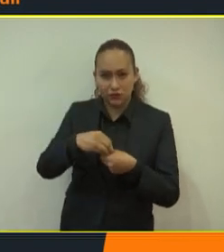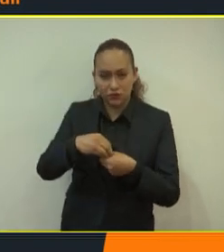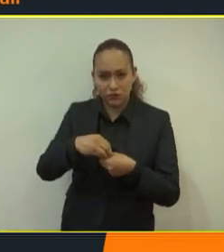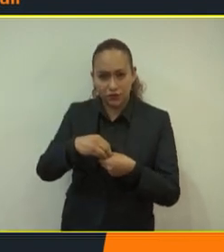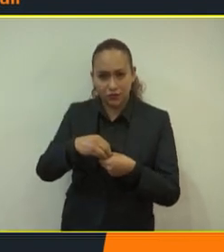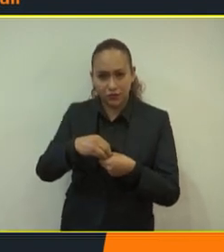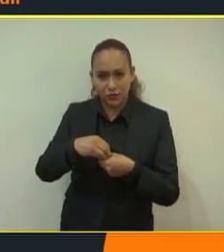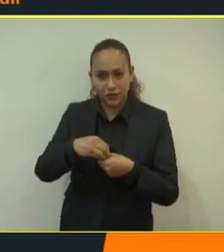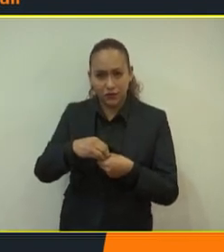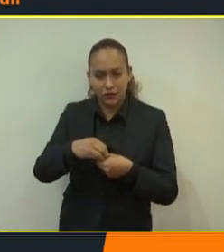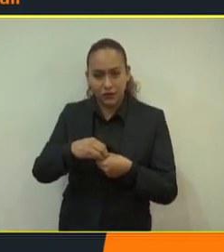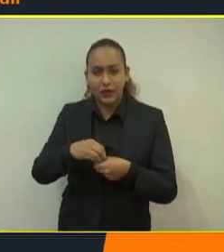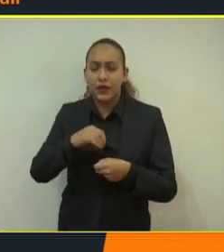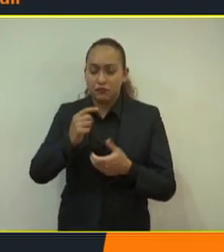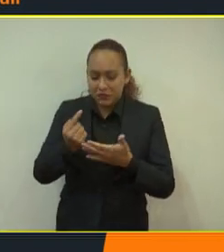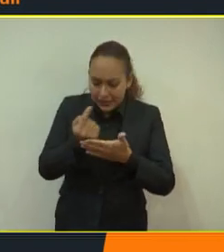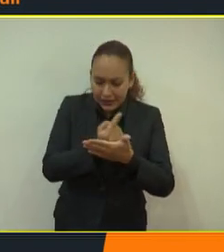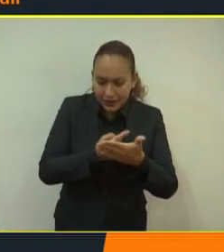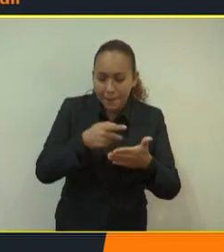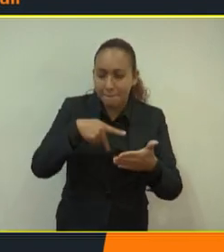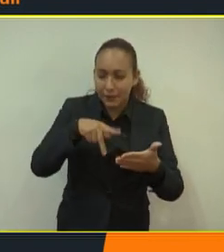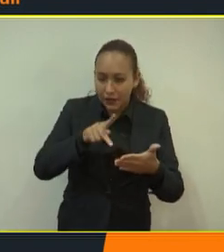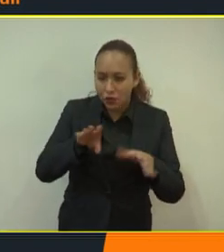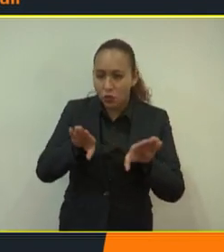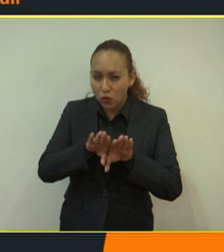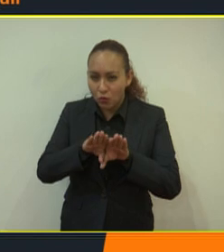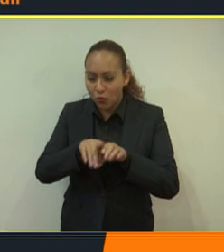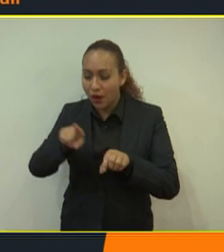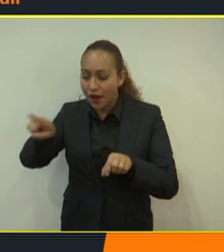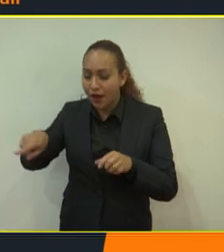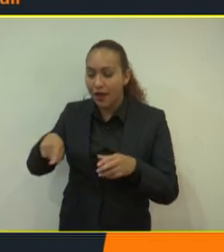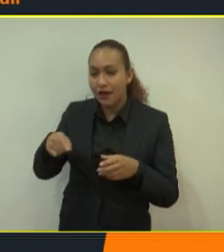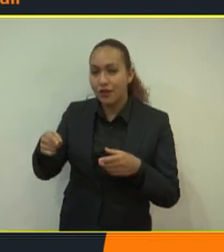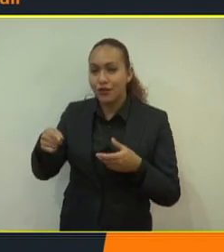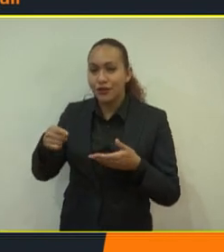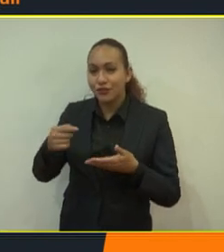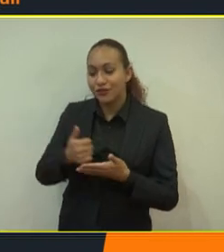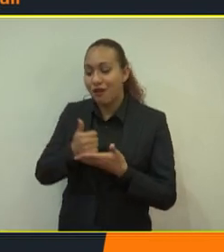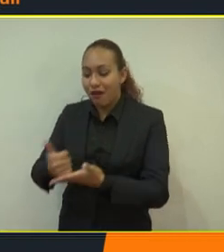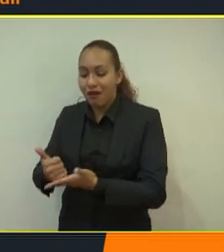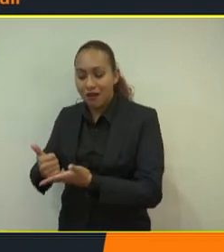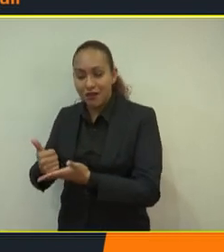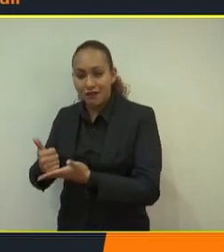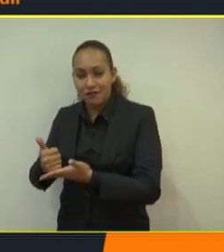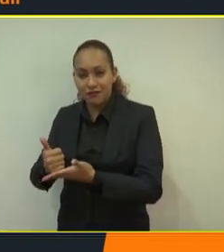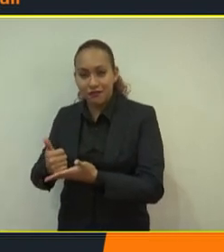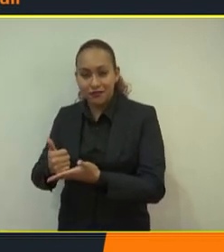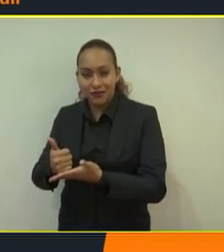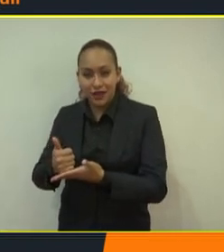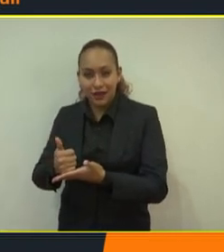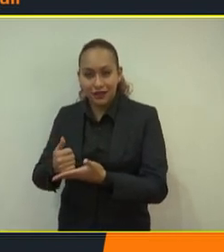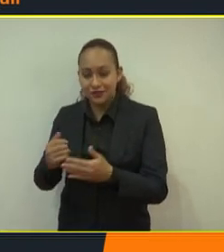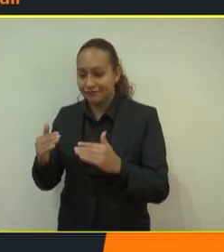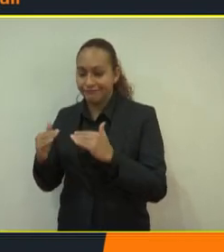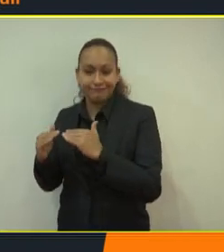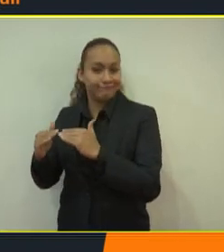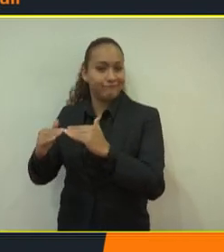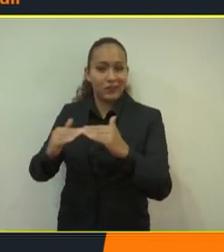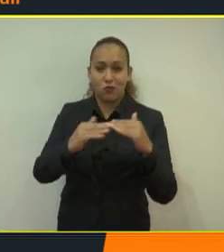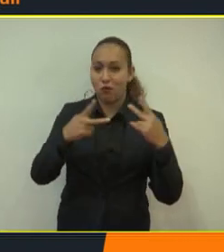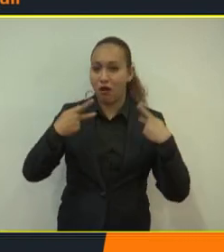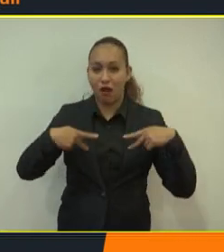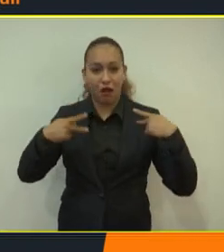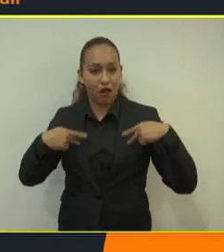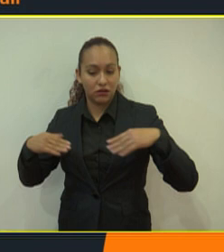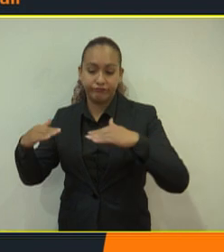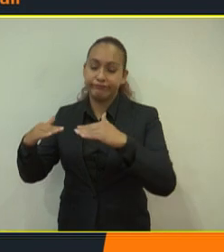lo que digamos ya está diseñado, sino incluirles dentro de lo que pues ya es, bueno, igualitariamente con el resto de la población,